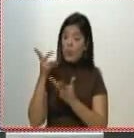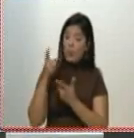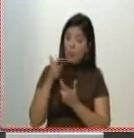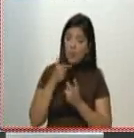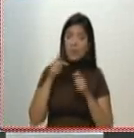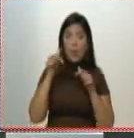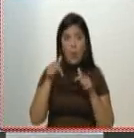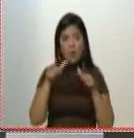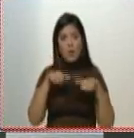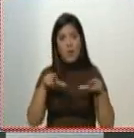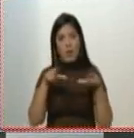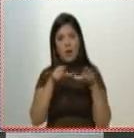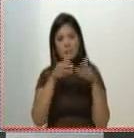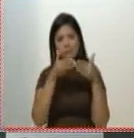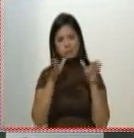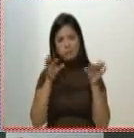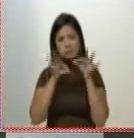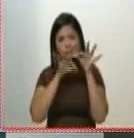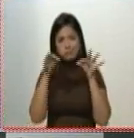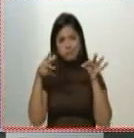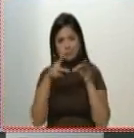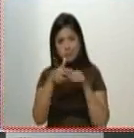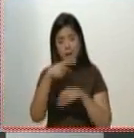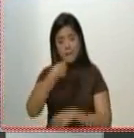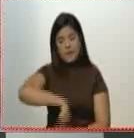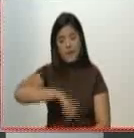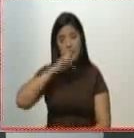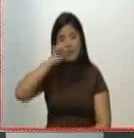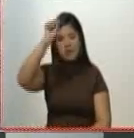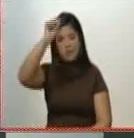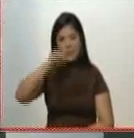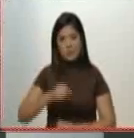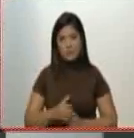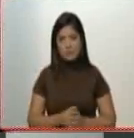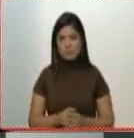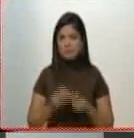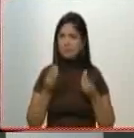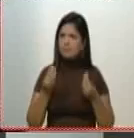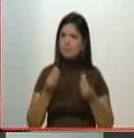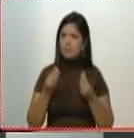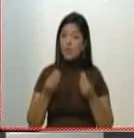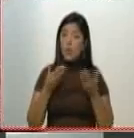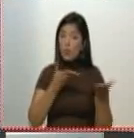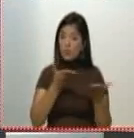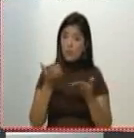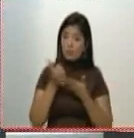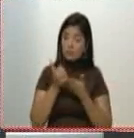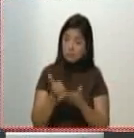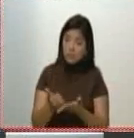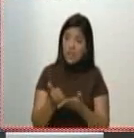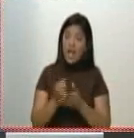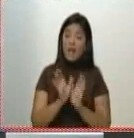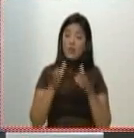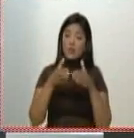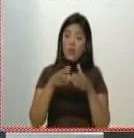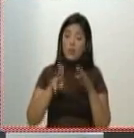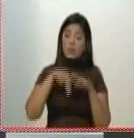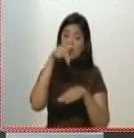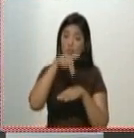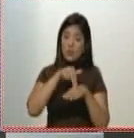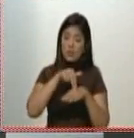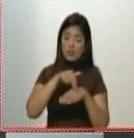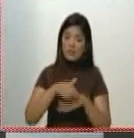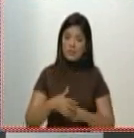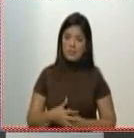que hoy se están siendo inaugurados por parte del presidente de la República y en qué manera esto les va a beneficiar a la Selección Nacional de Gimnasia